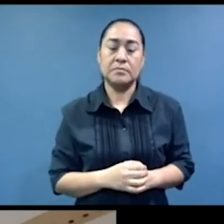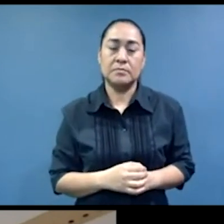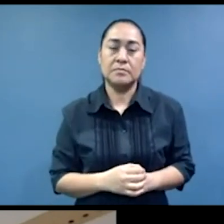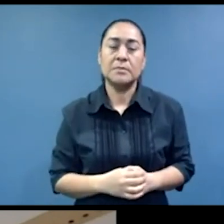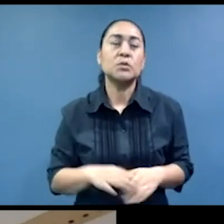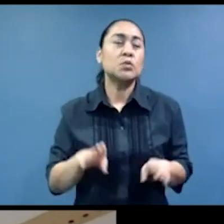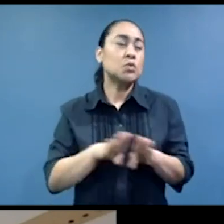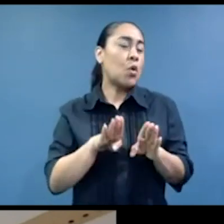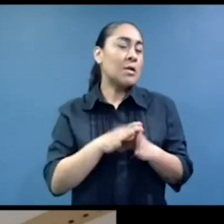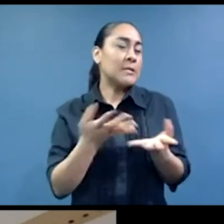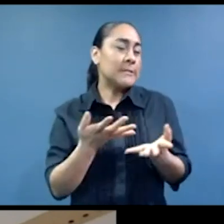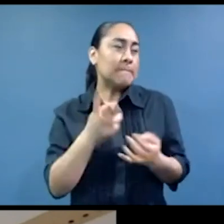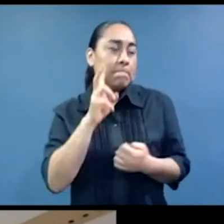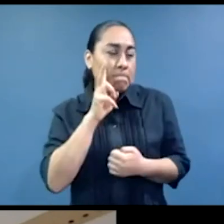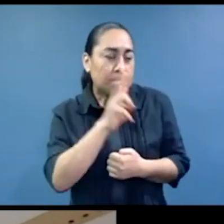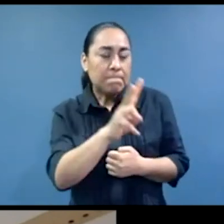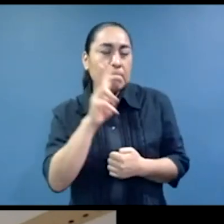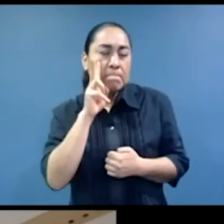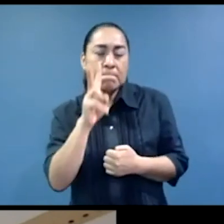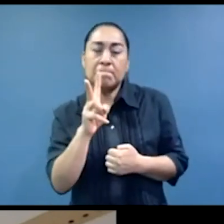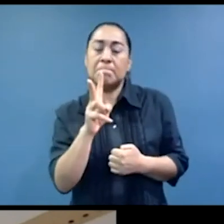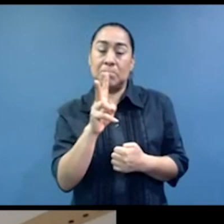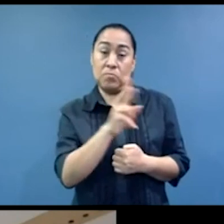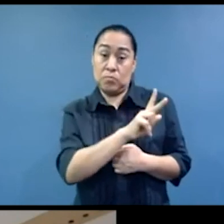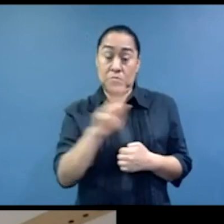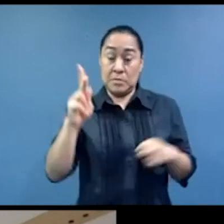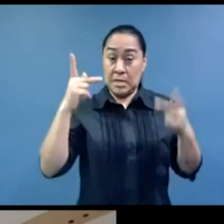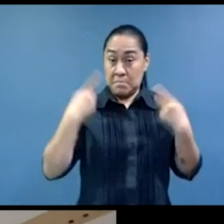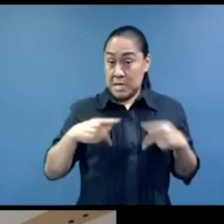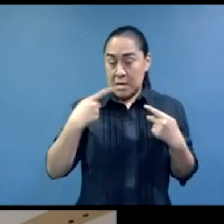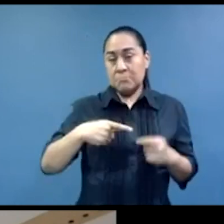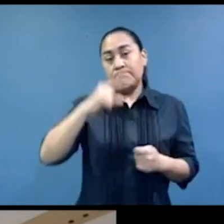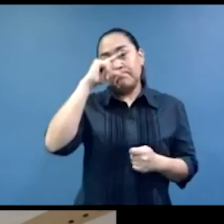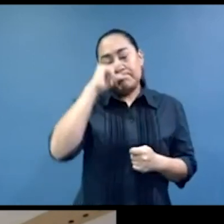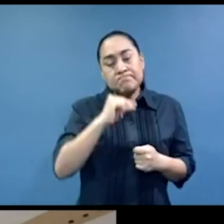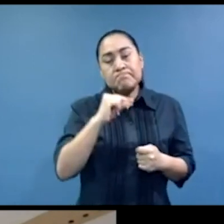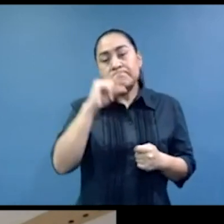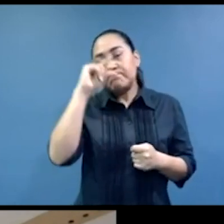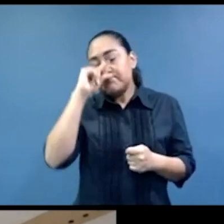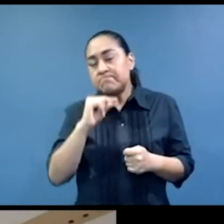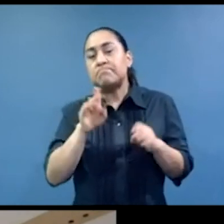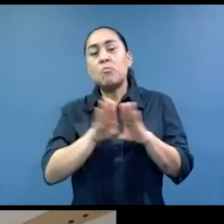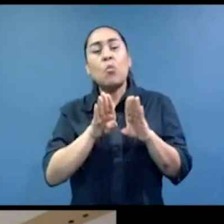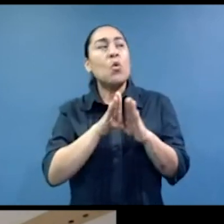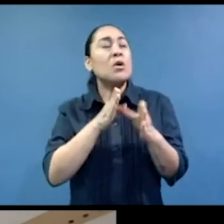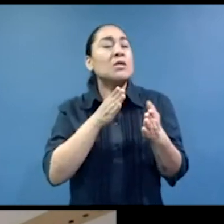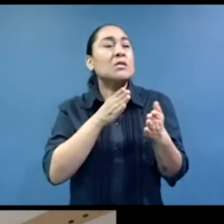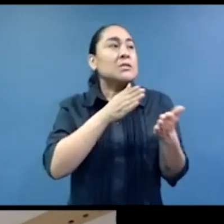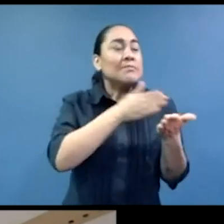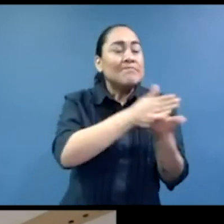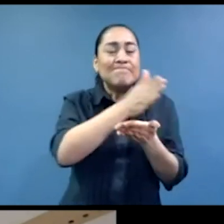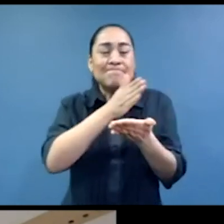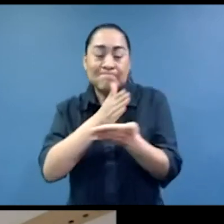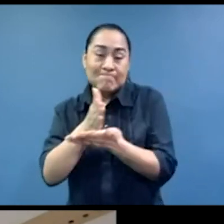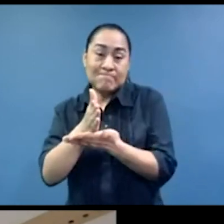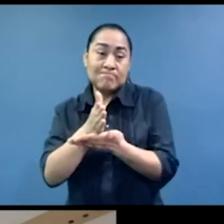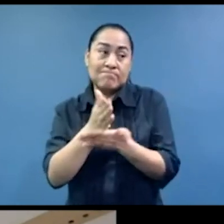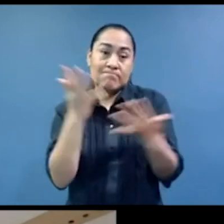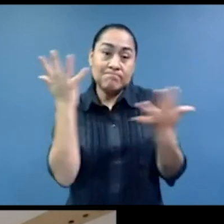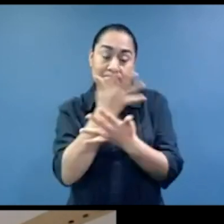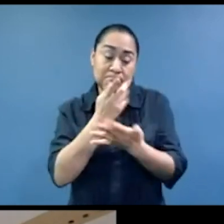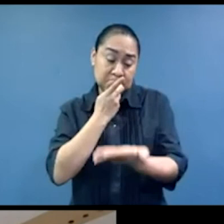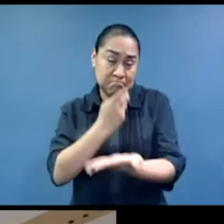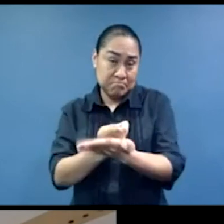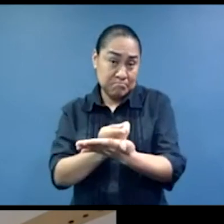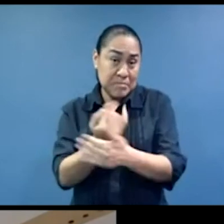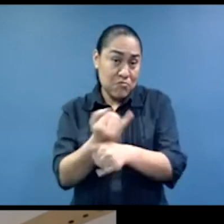visión de cómo es que no todas las personas pueden acceder es algo que el informe muestra, ¿no? Al final esto